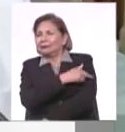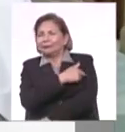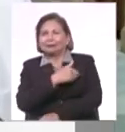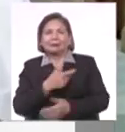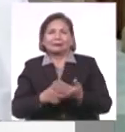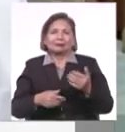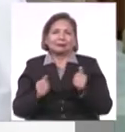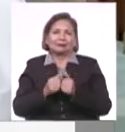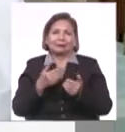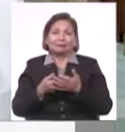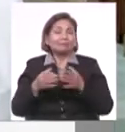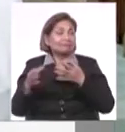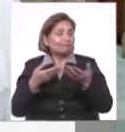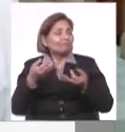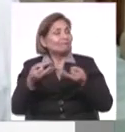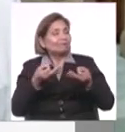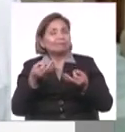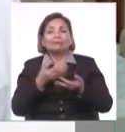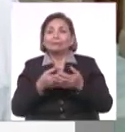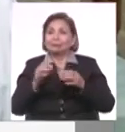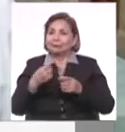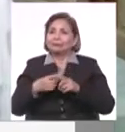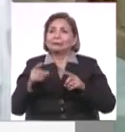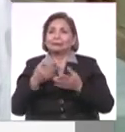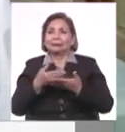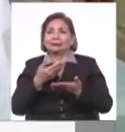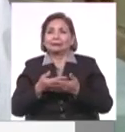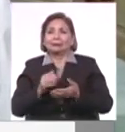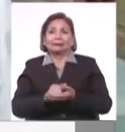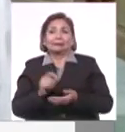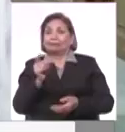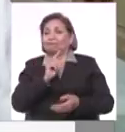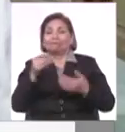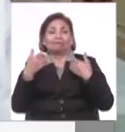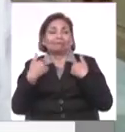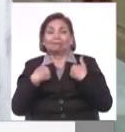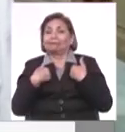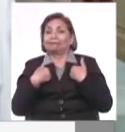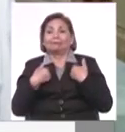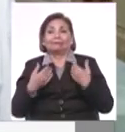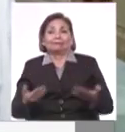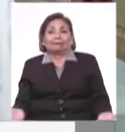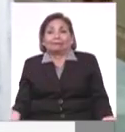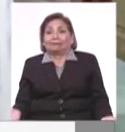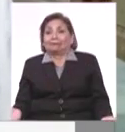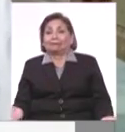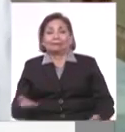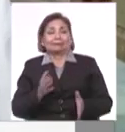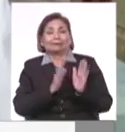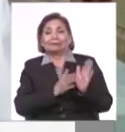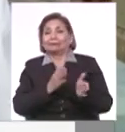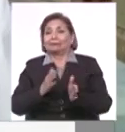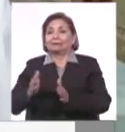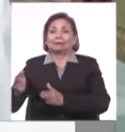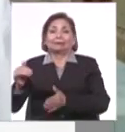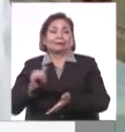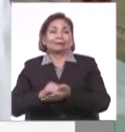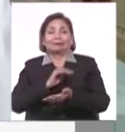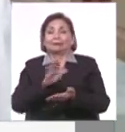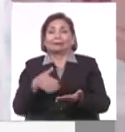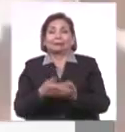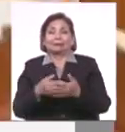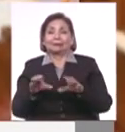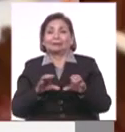bueno, está con sus recursos, pero esos son sus recursos y no tendríamos para comenzar ya a programar todas las actividades que tenemos que hacer en